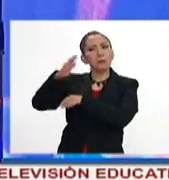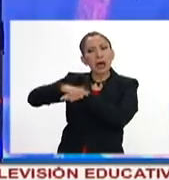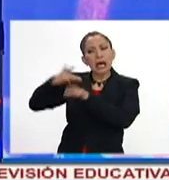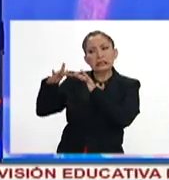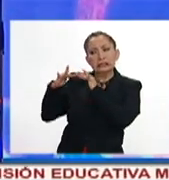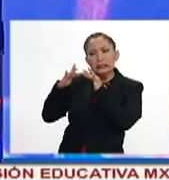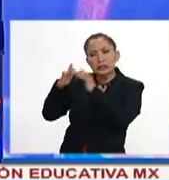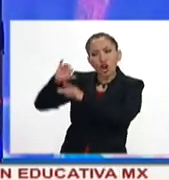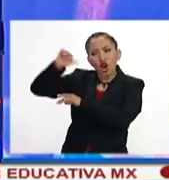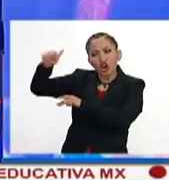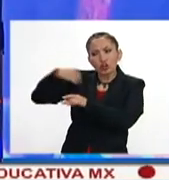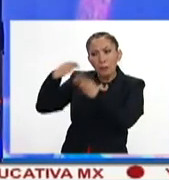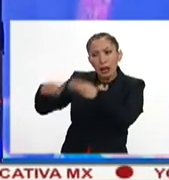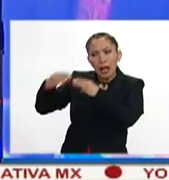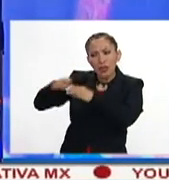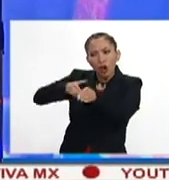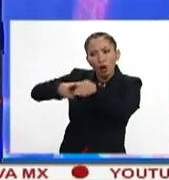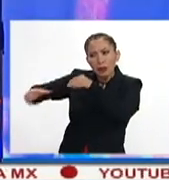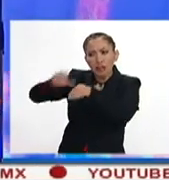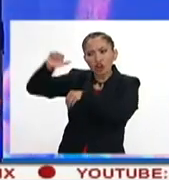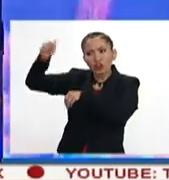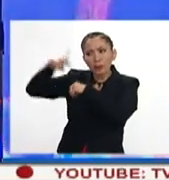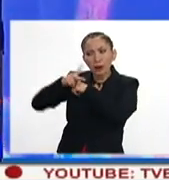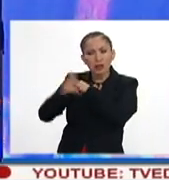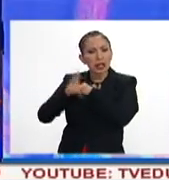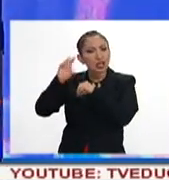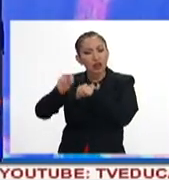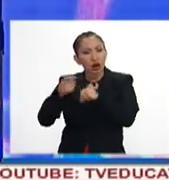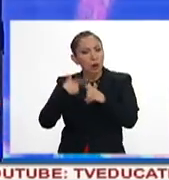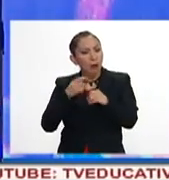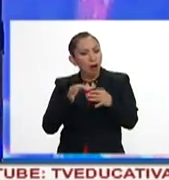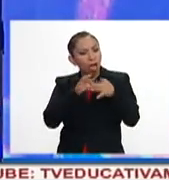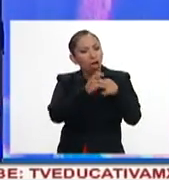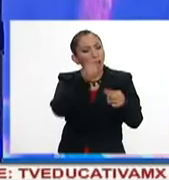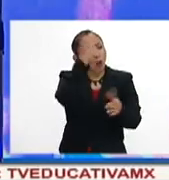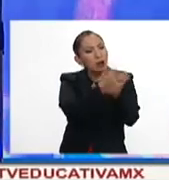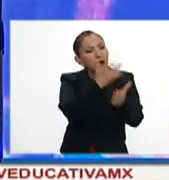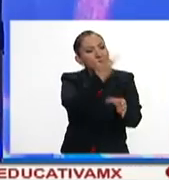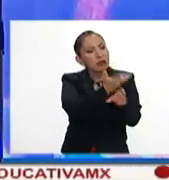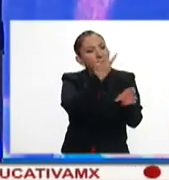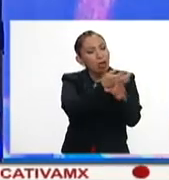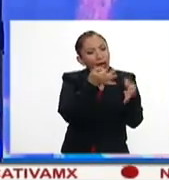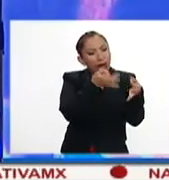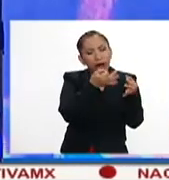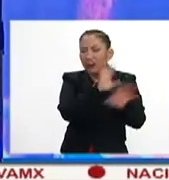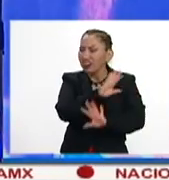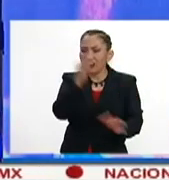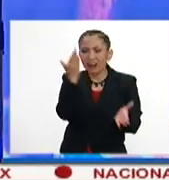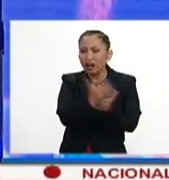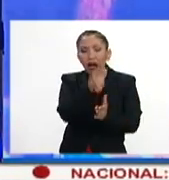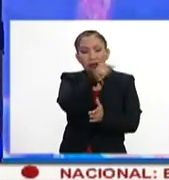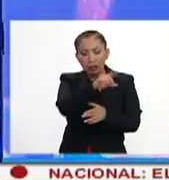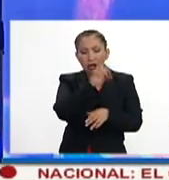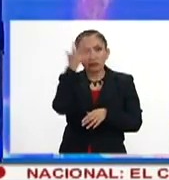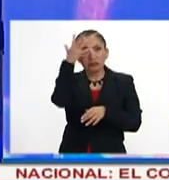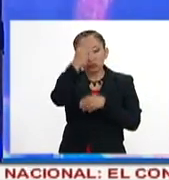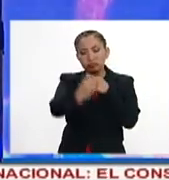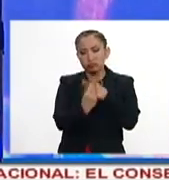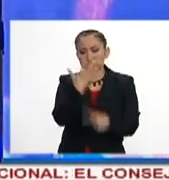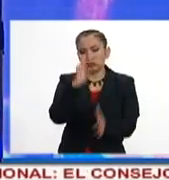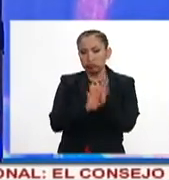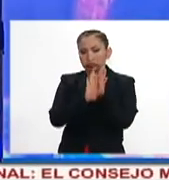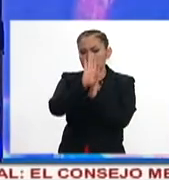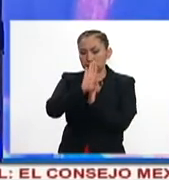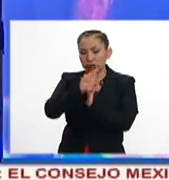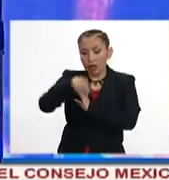mayores mercados hacia el exterior y no caer en un juego proteccionista que al fin del día va a afectar el